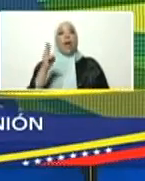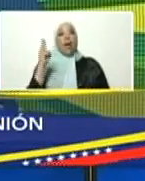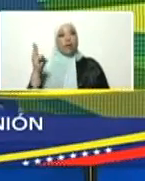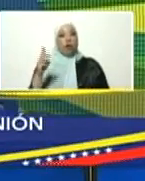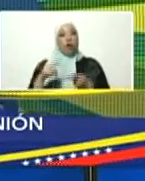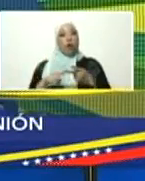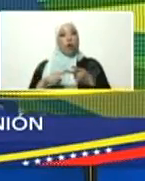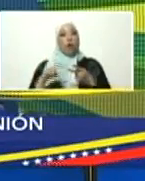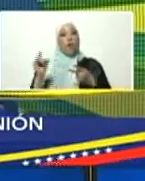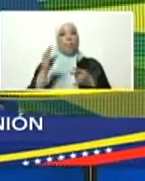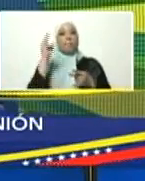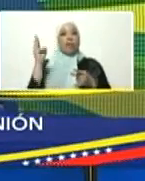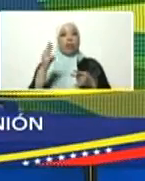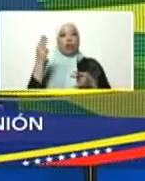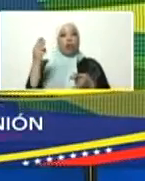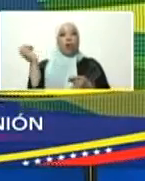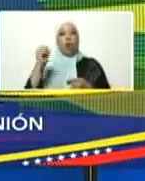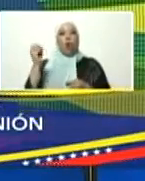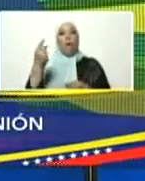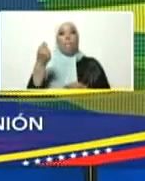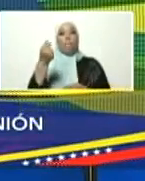¿Dólares? ¿O bolívares?